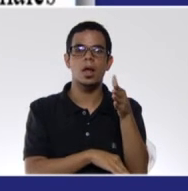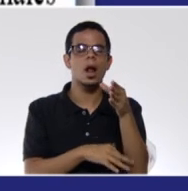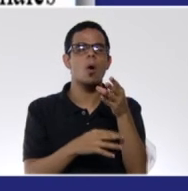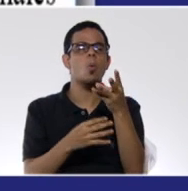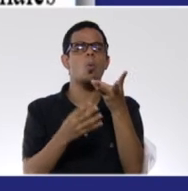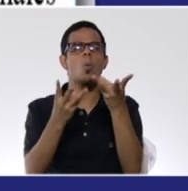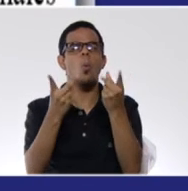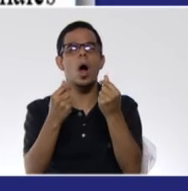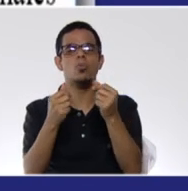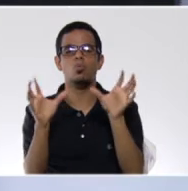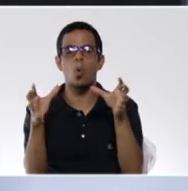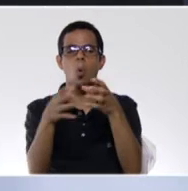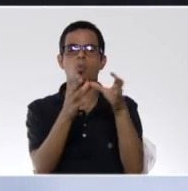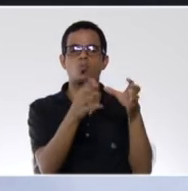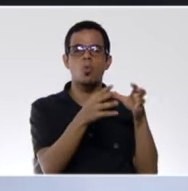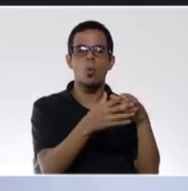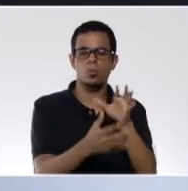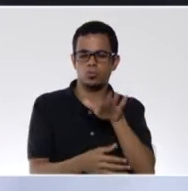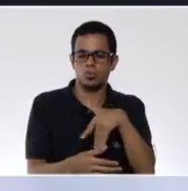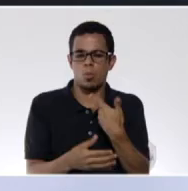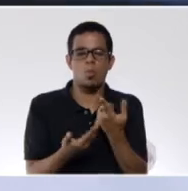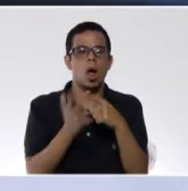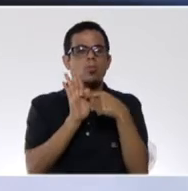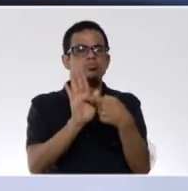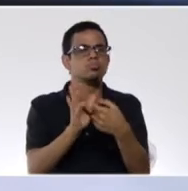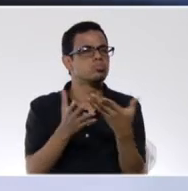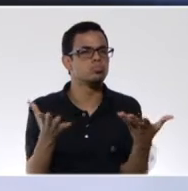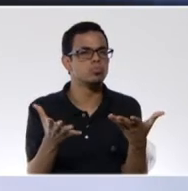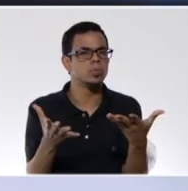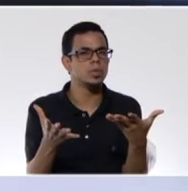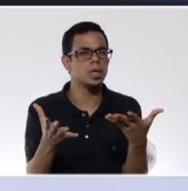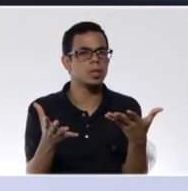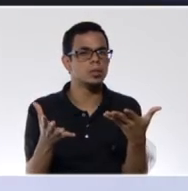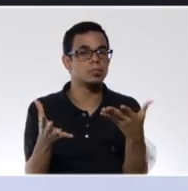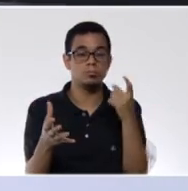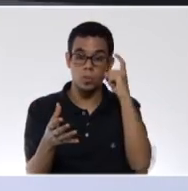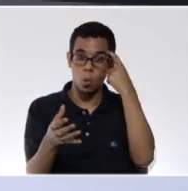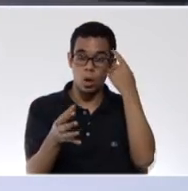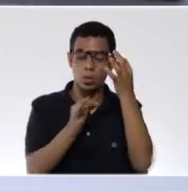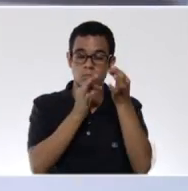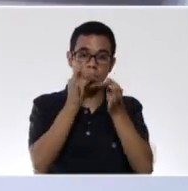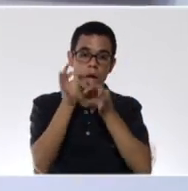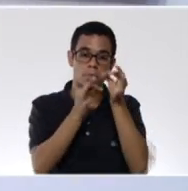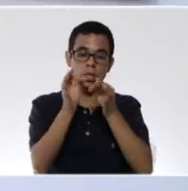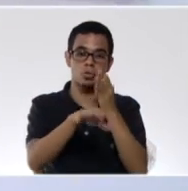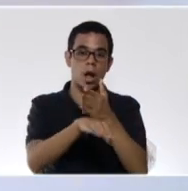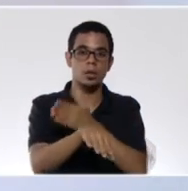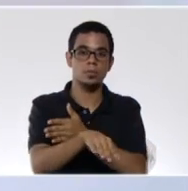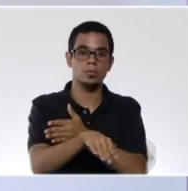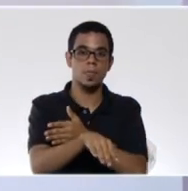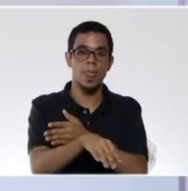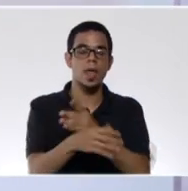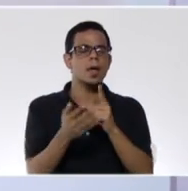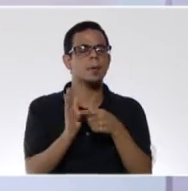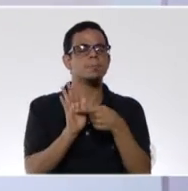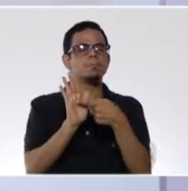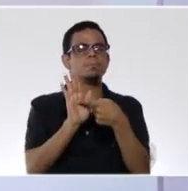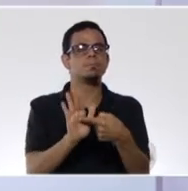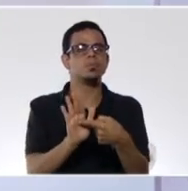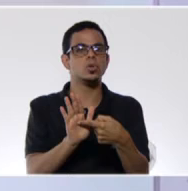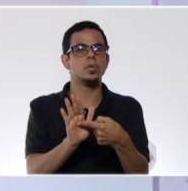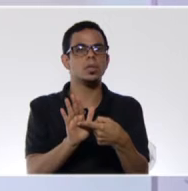3. Ya para el cierre del segmento, quisiera hacer un especial reconocimiento